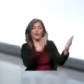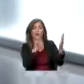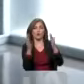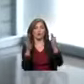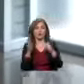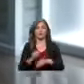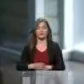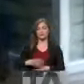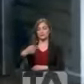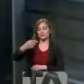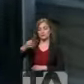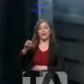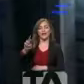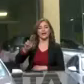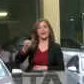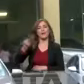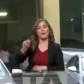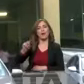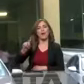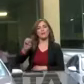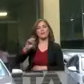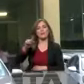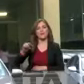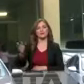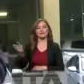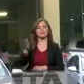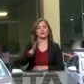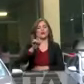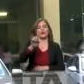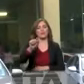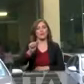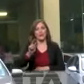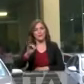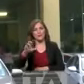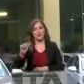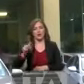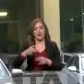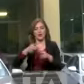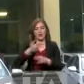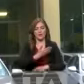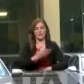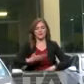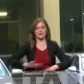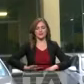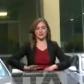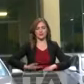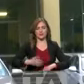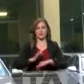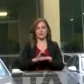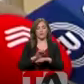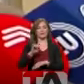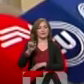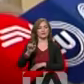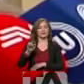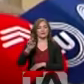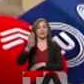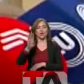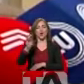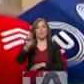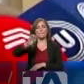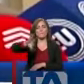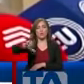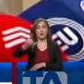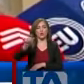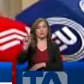Luis Hernández y Pablo Dávila, y también el expresidente de la República, Rodrigo Borja. Con el